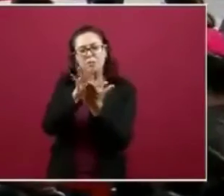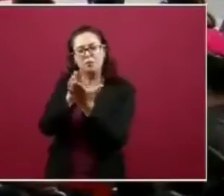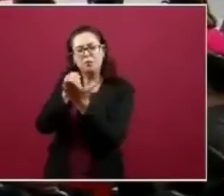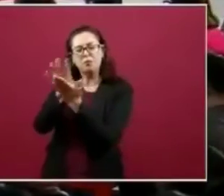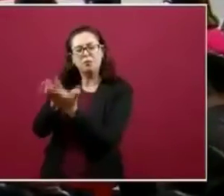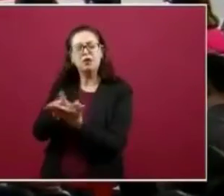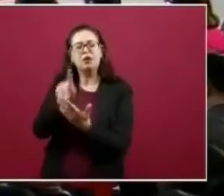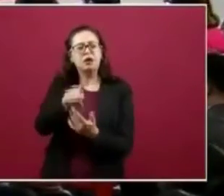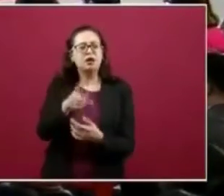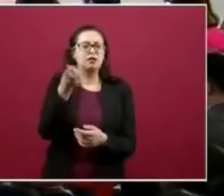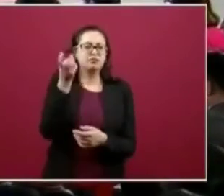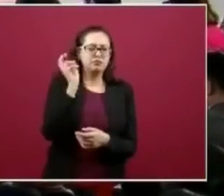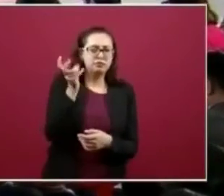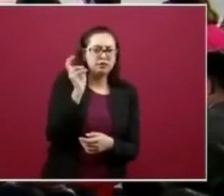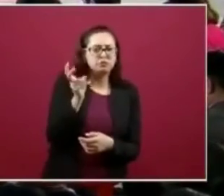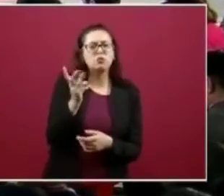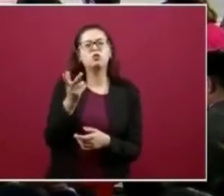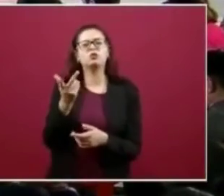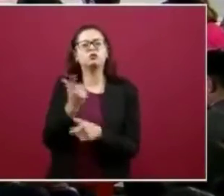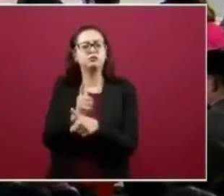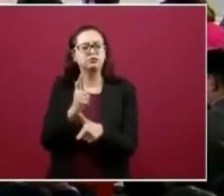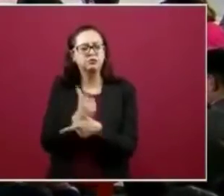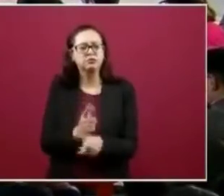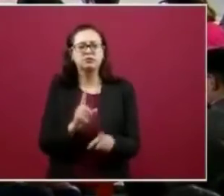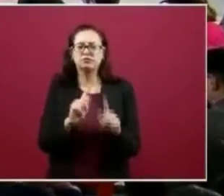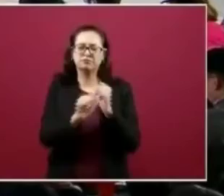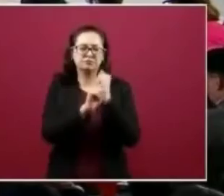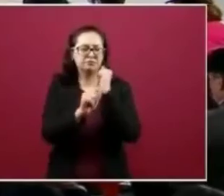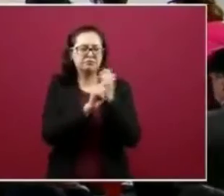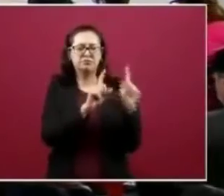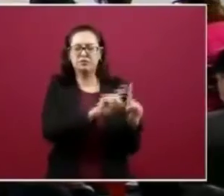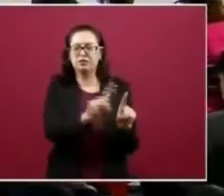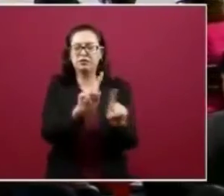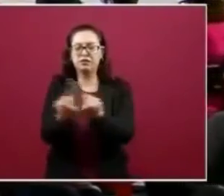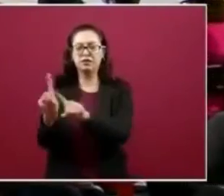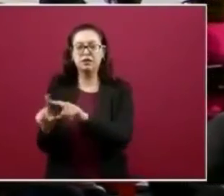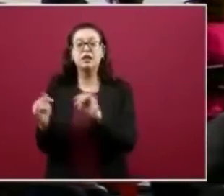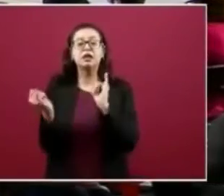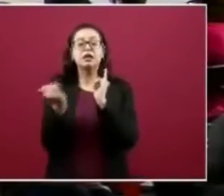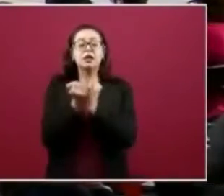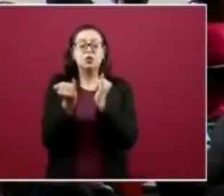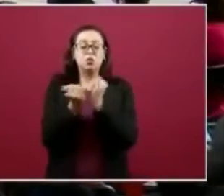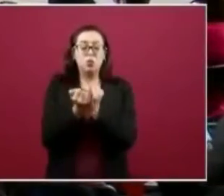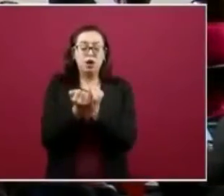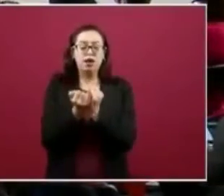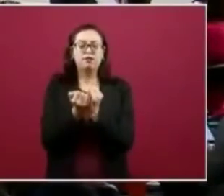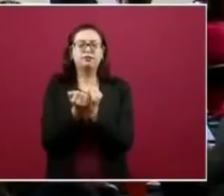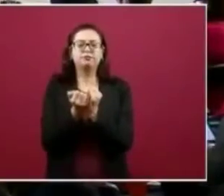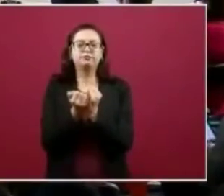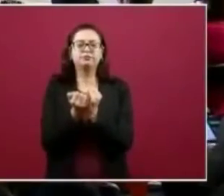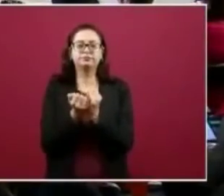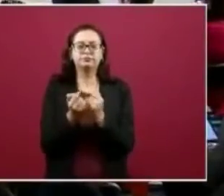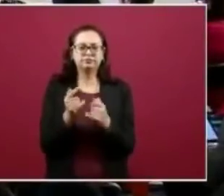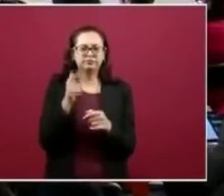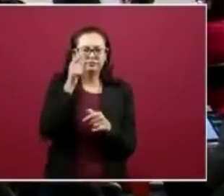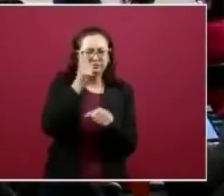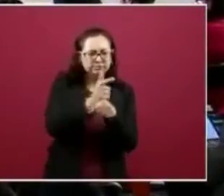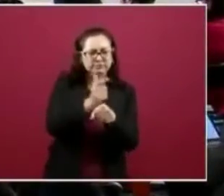concesionario, dar seguimiento y vigilancia de los espacios donde estos tipos de